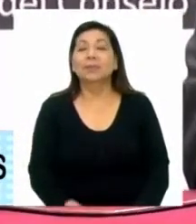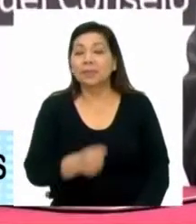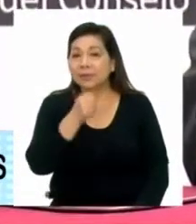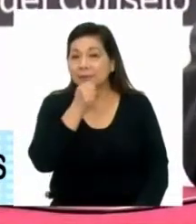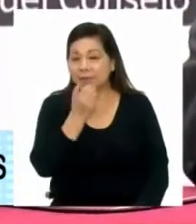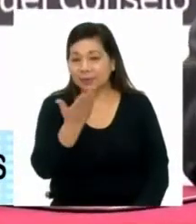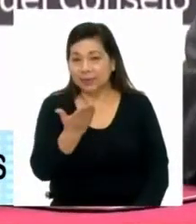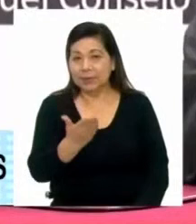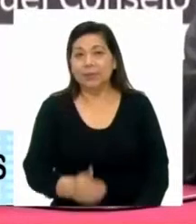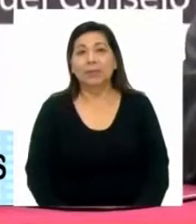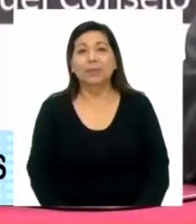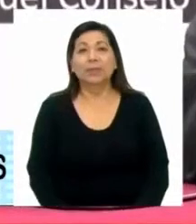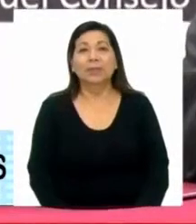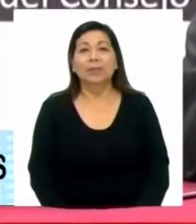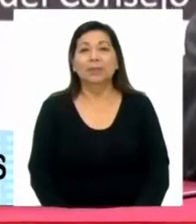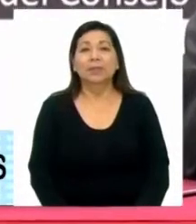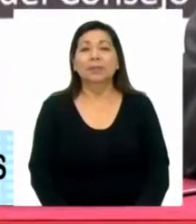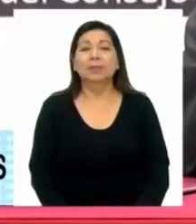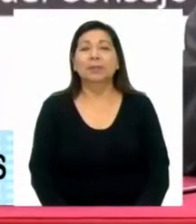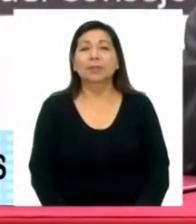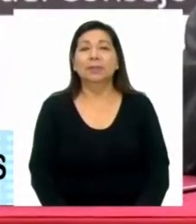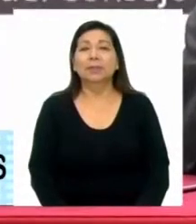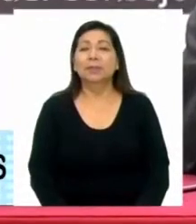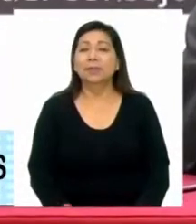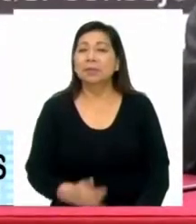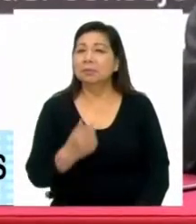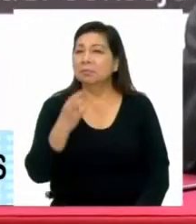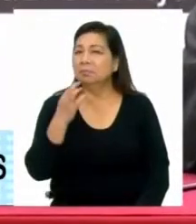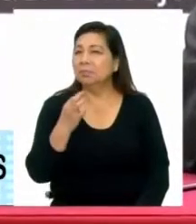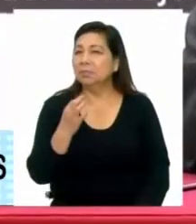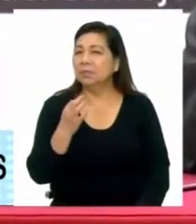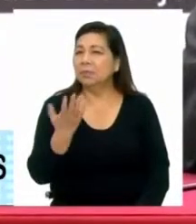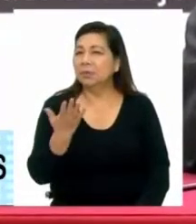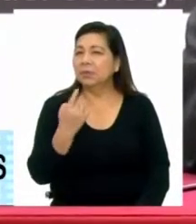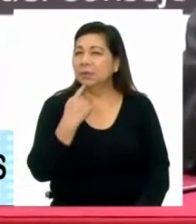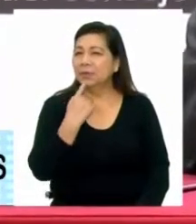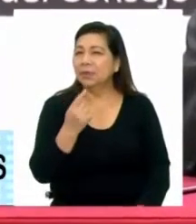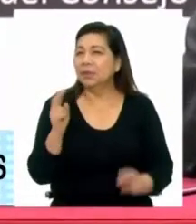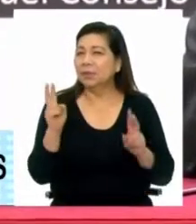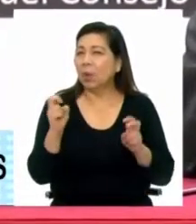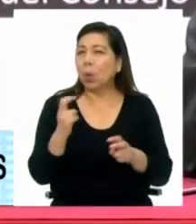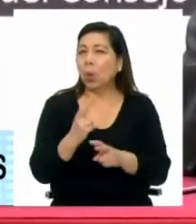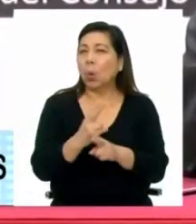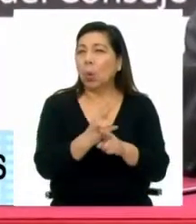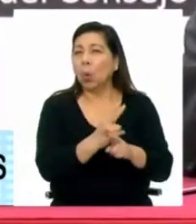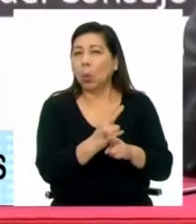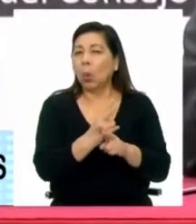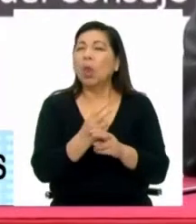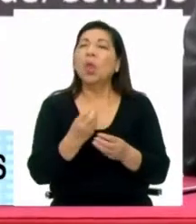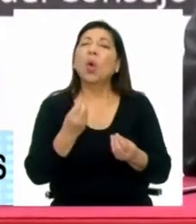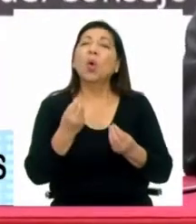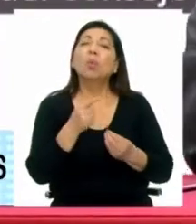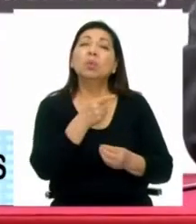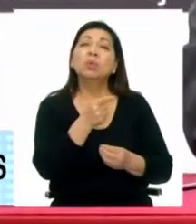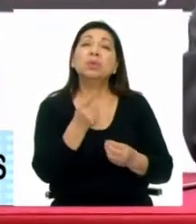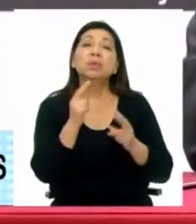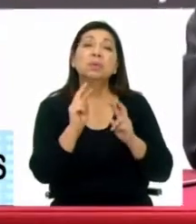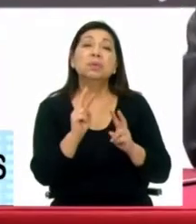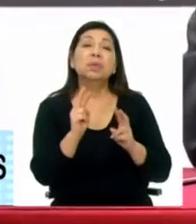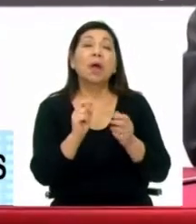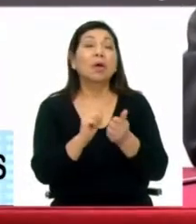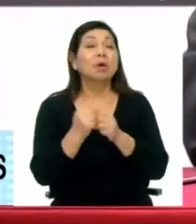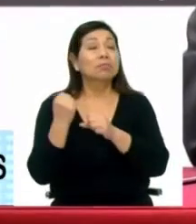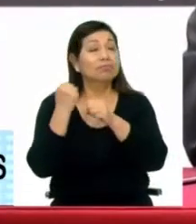noches, ministros. Bruno Chirinos, de Arroba TV. Bien, exactamente a lo que corresponde al tema de seguridad, ¿cómo ve ya